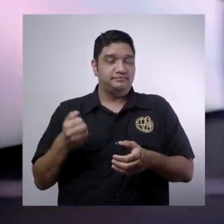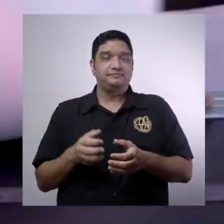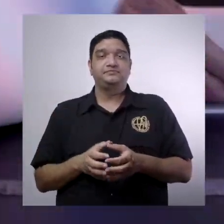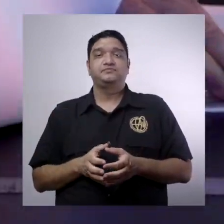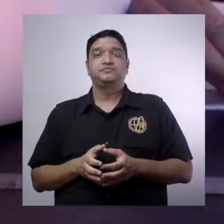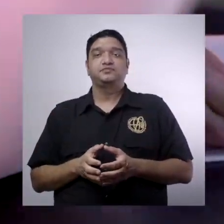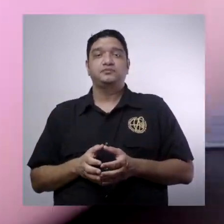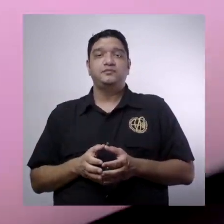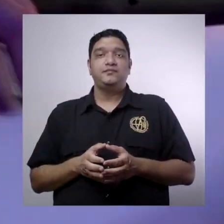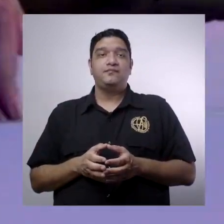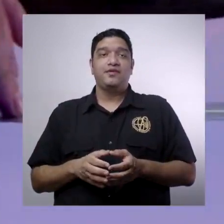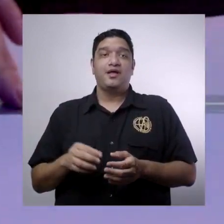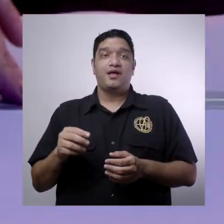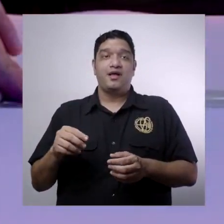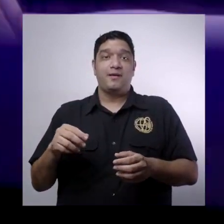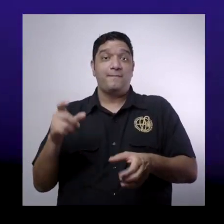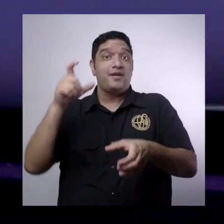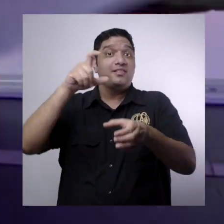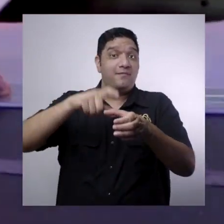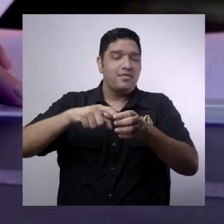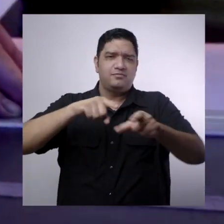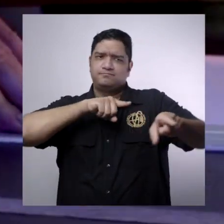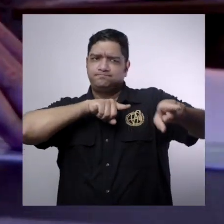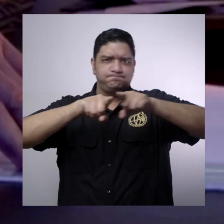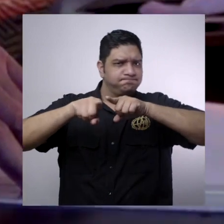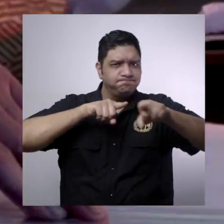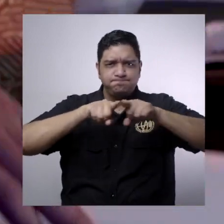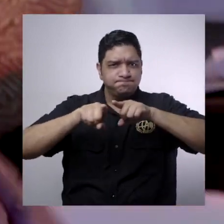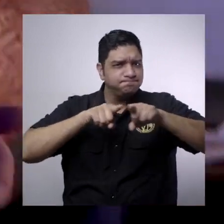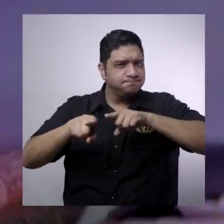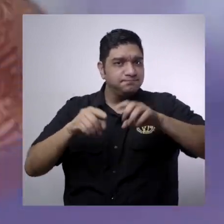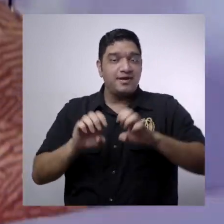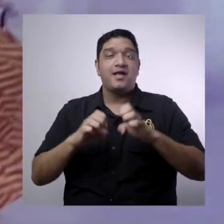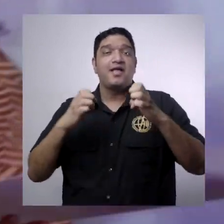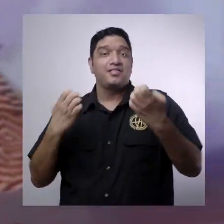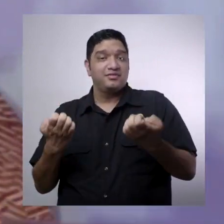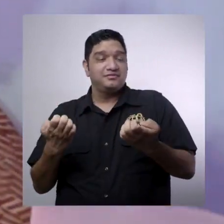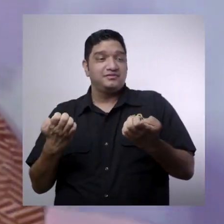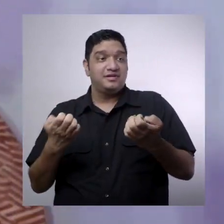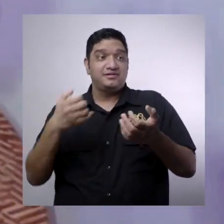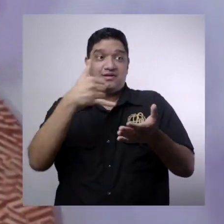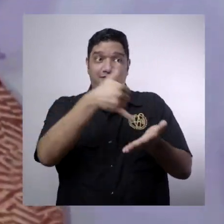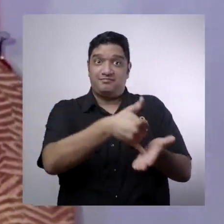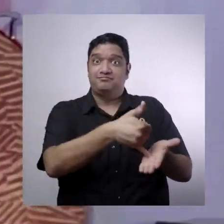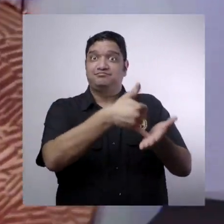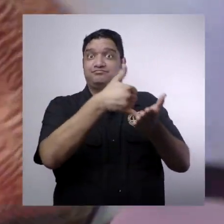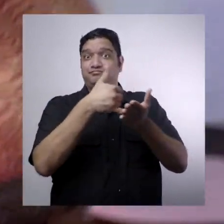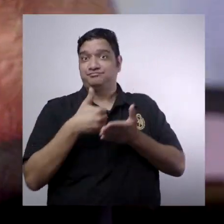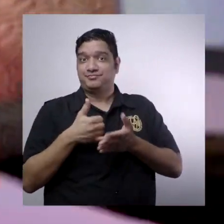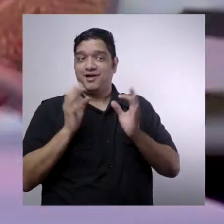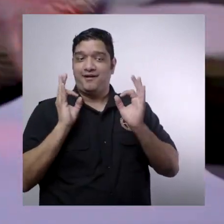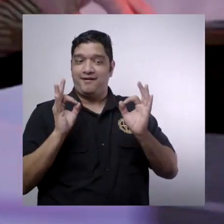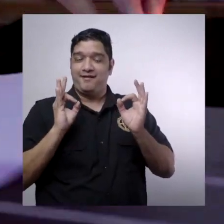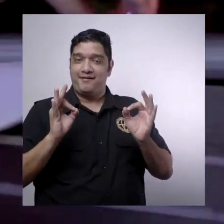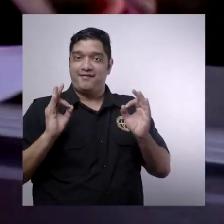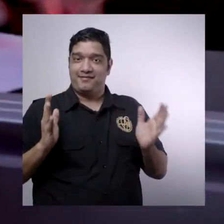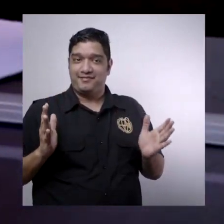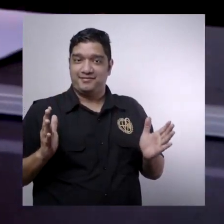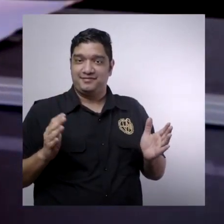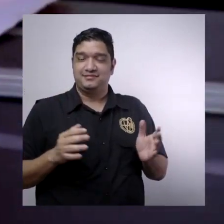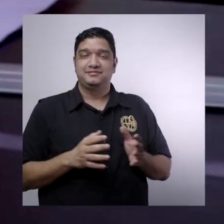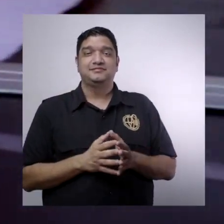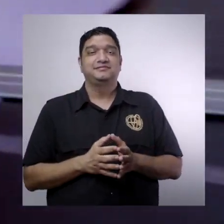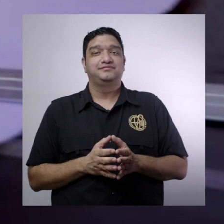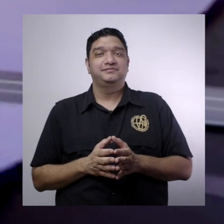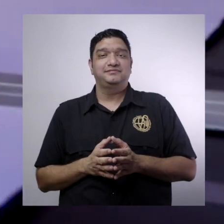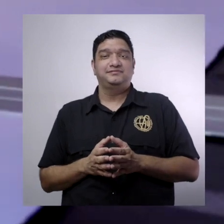Torana, ganamos los primeros lugares en el primer salón del